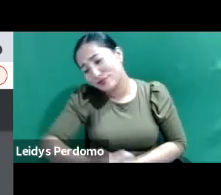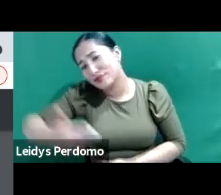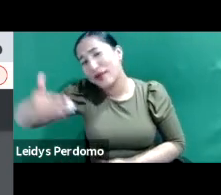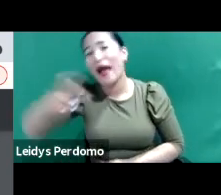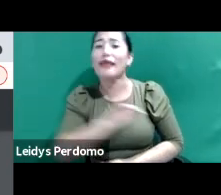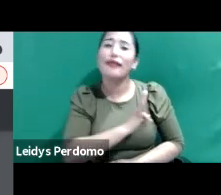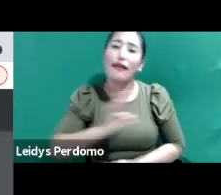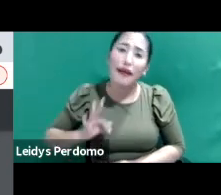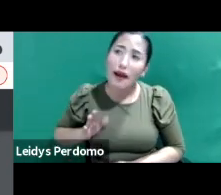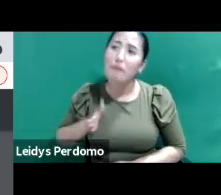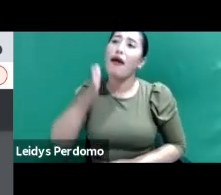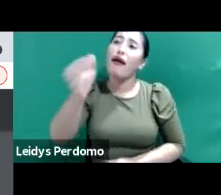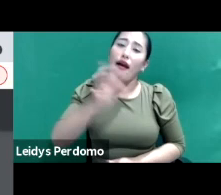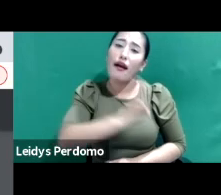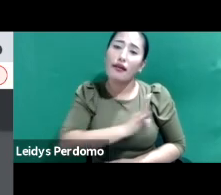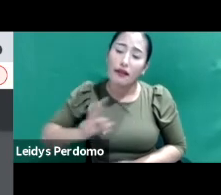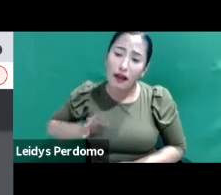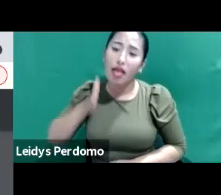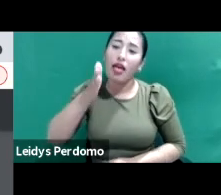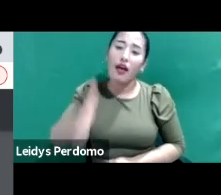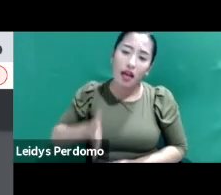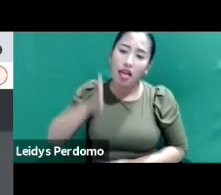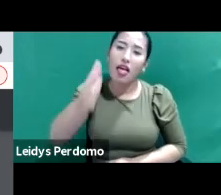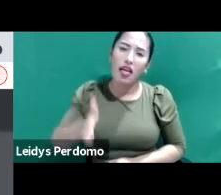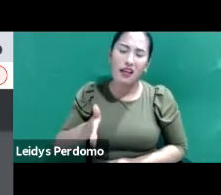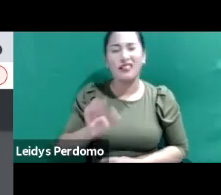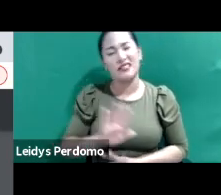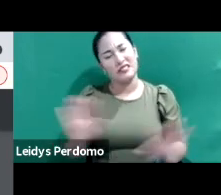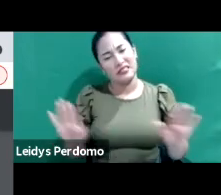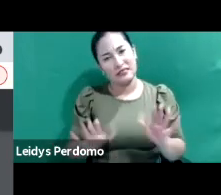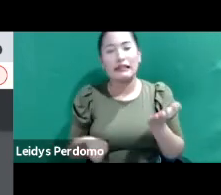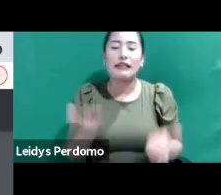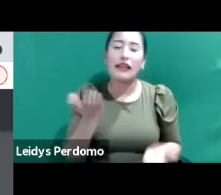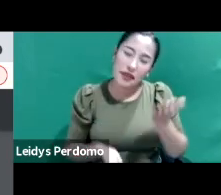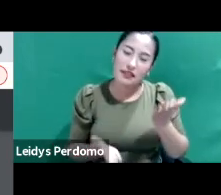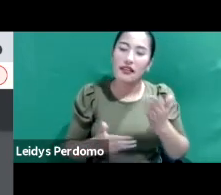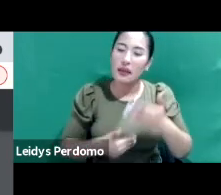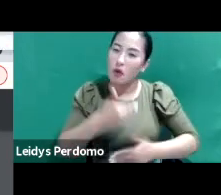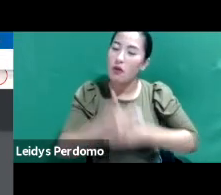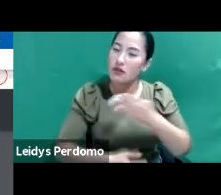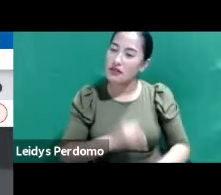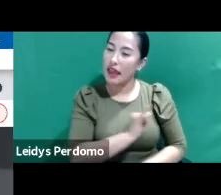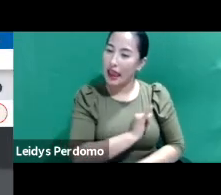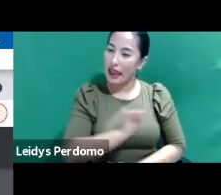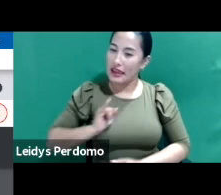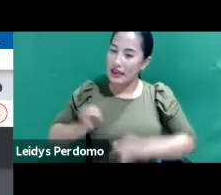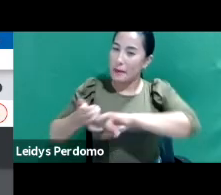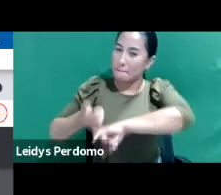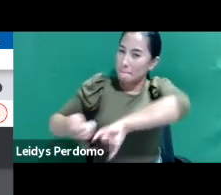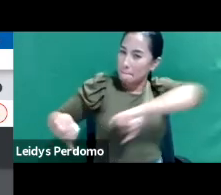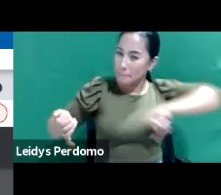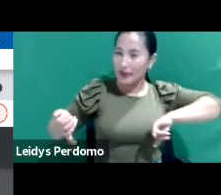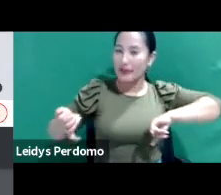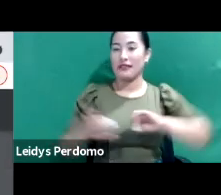fácil, a menos que lo requiera. Obviamente esto va a depender de los niveles de gravedad, al nivel de, obviamente, dependencia que